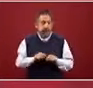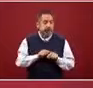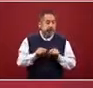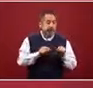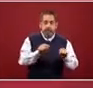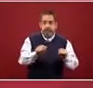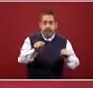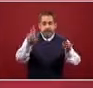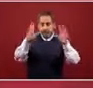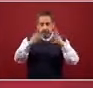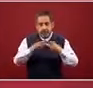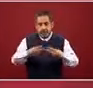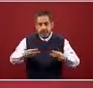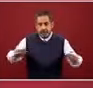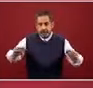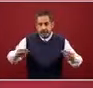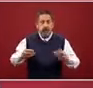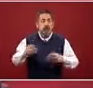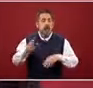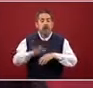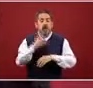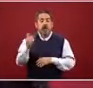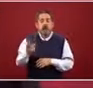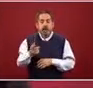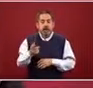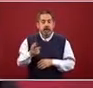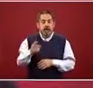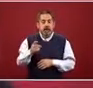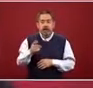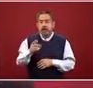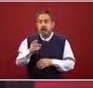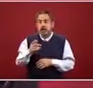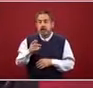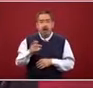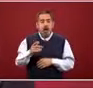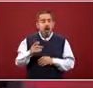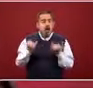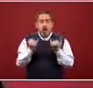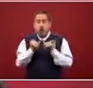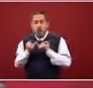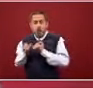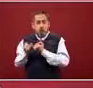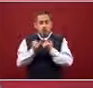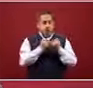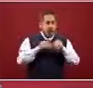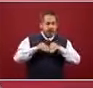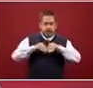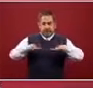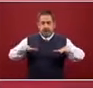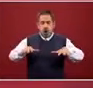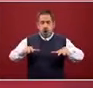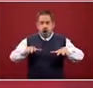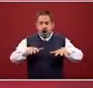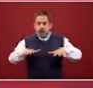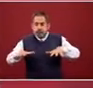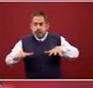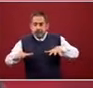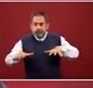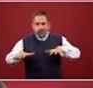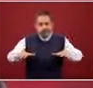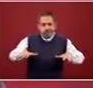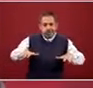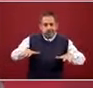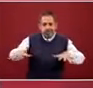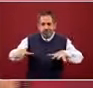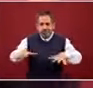Esto ocurre porque el virus no se propaga de una manera uniforme, dado que la mecánica de transmisión no es por un